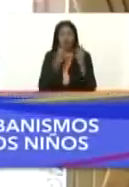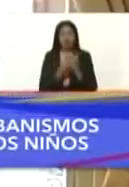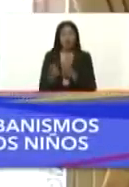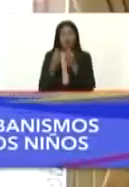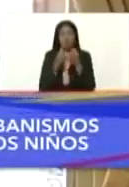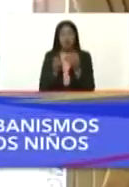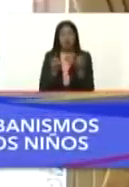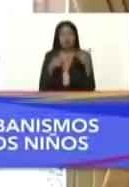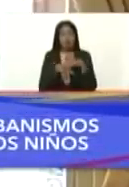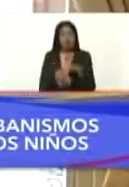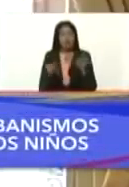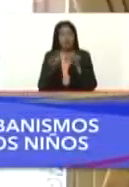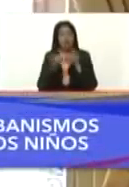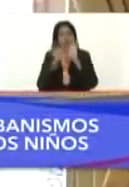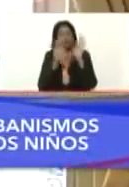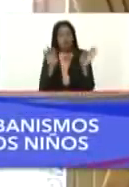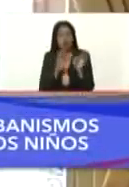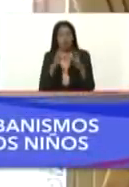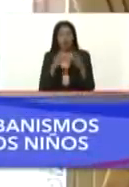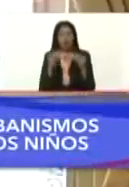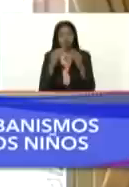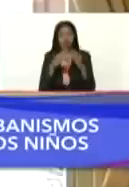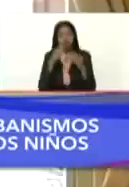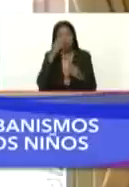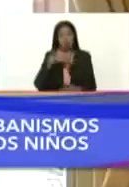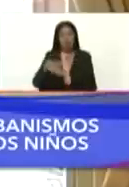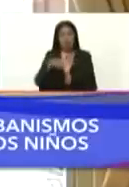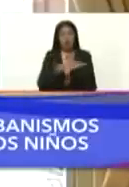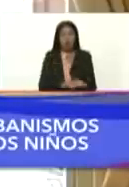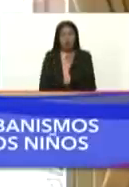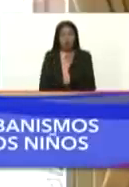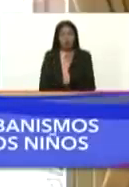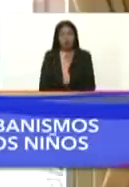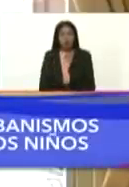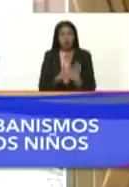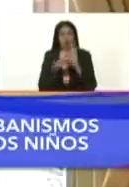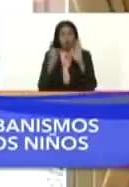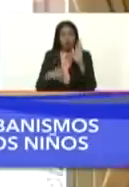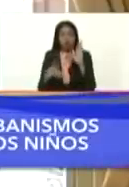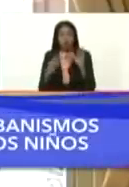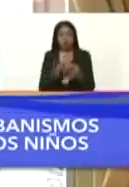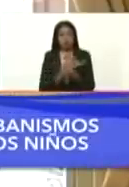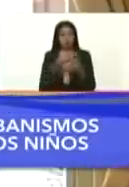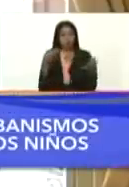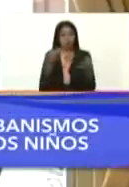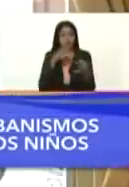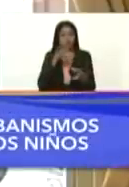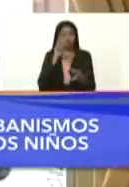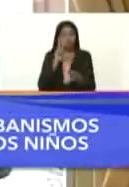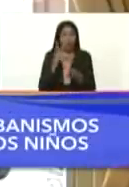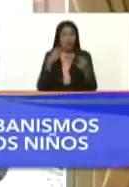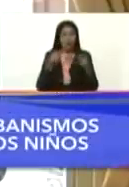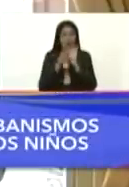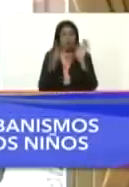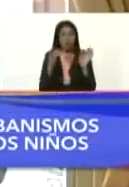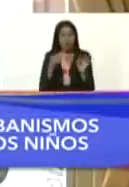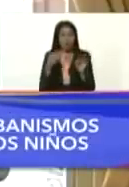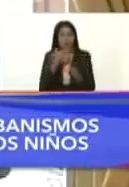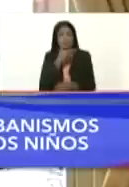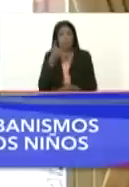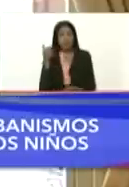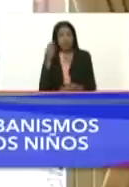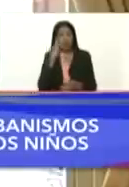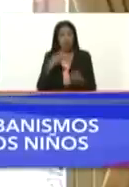integrales de todo el pueblo una democracia perfectible mejorable